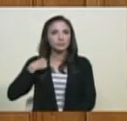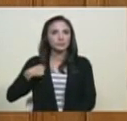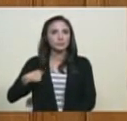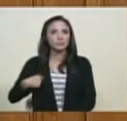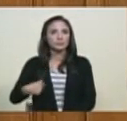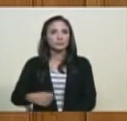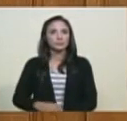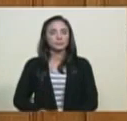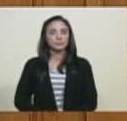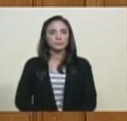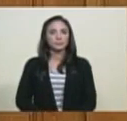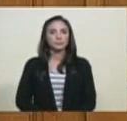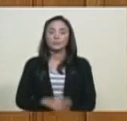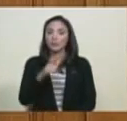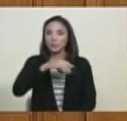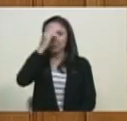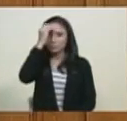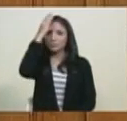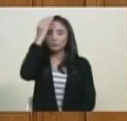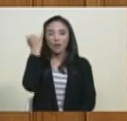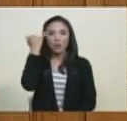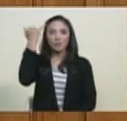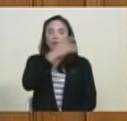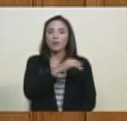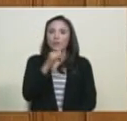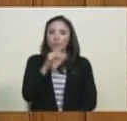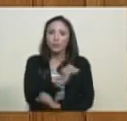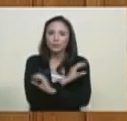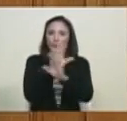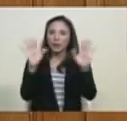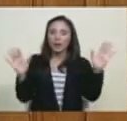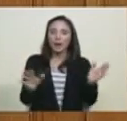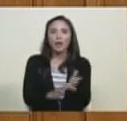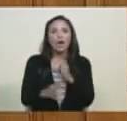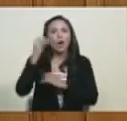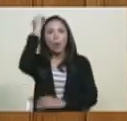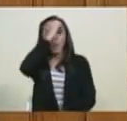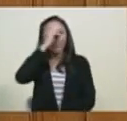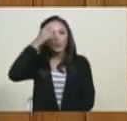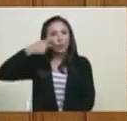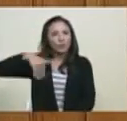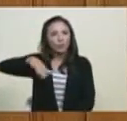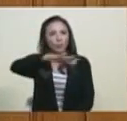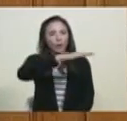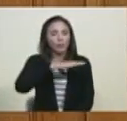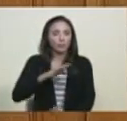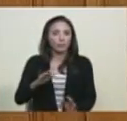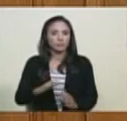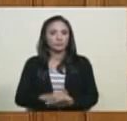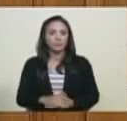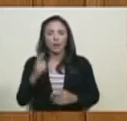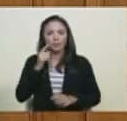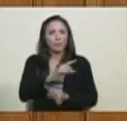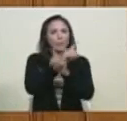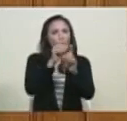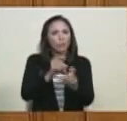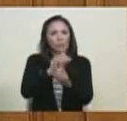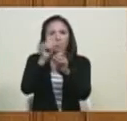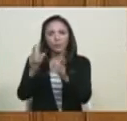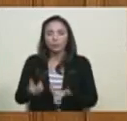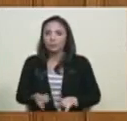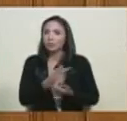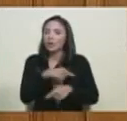un amplio conocimiento, una amplia información de la opinión pública nacional, para que haya justicia